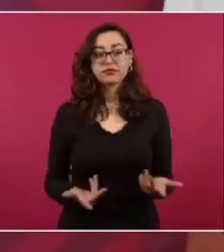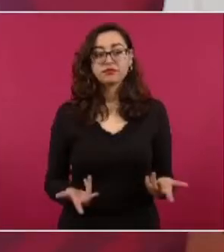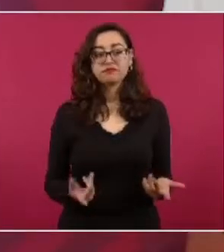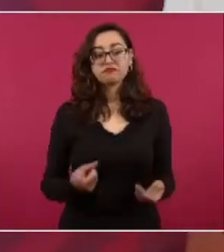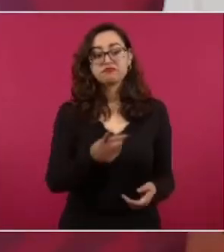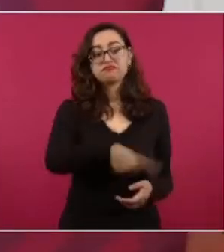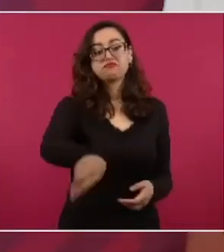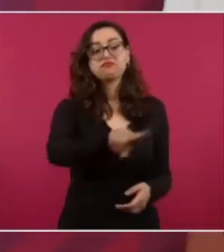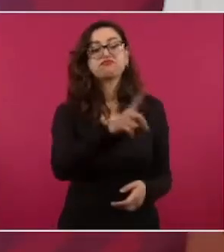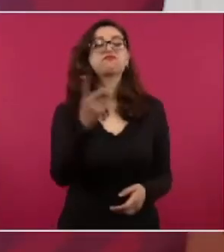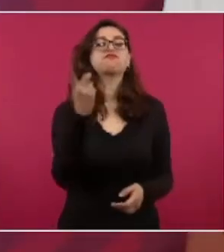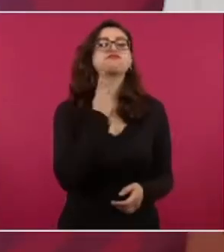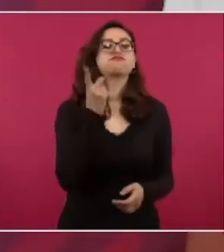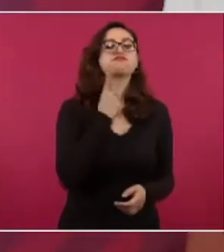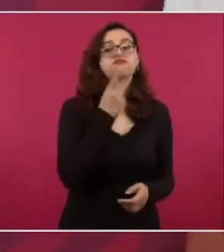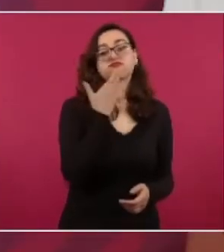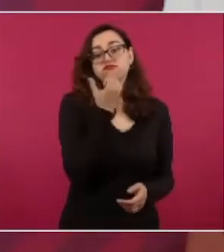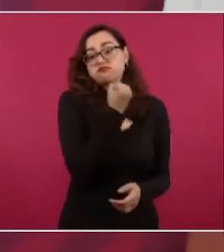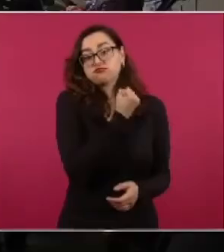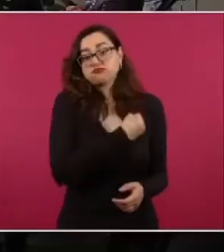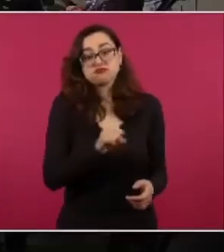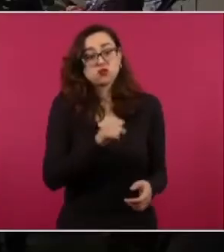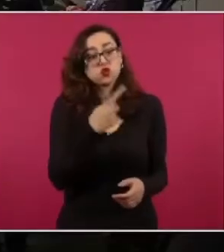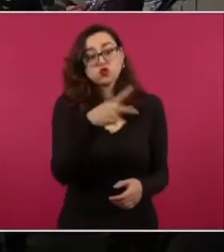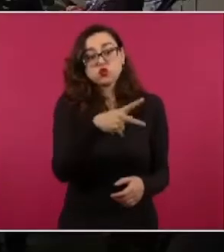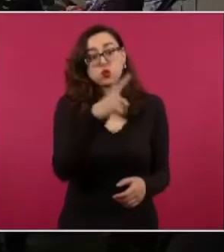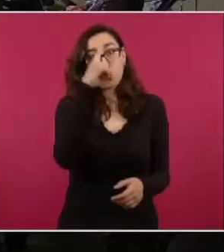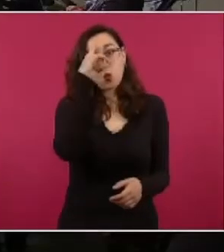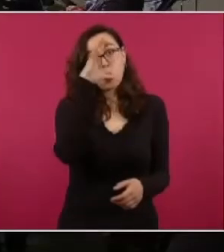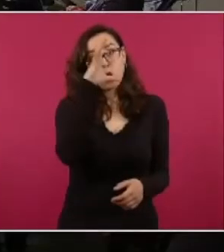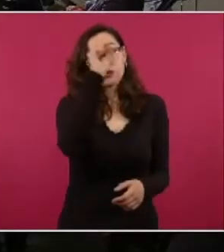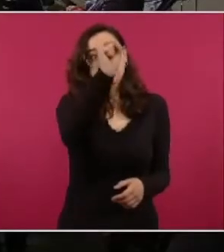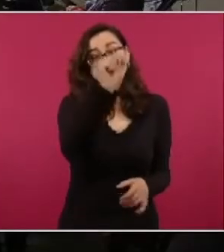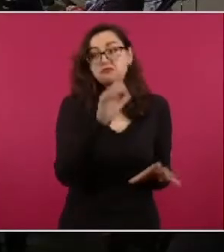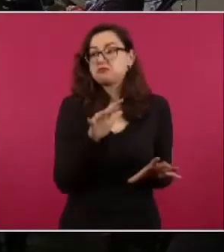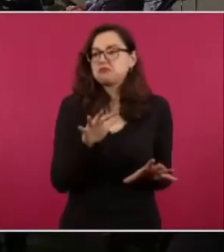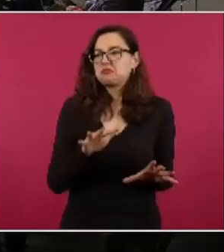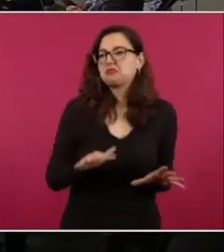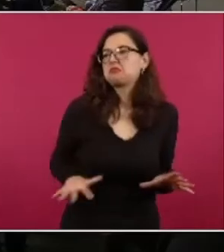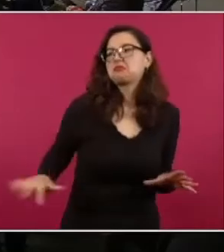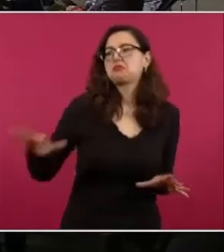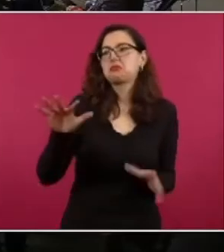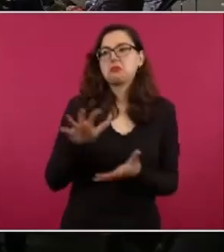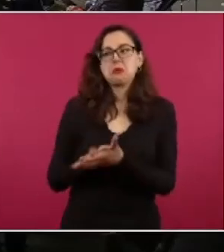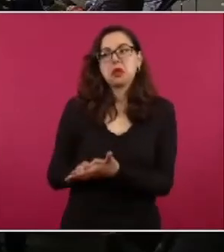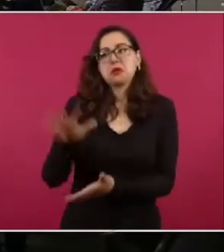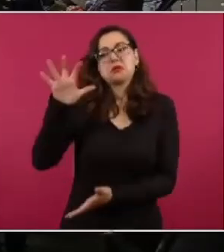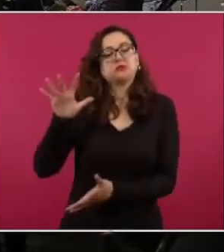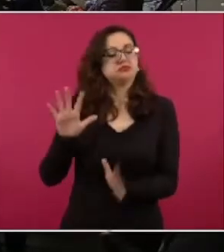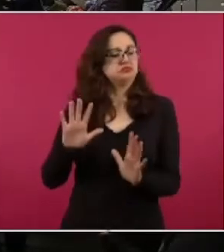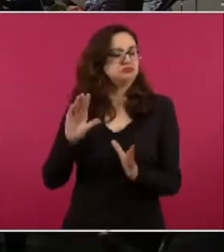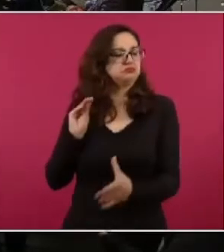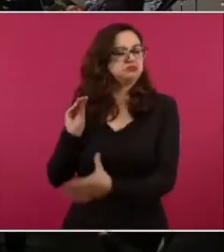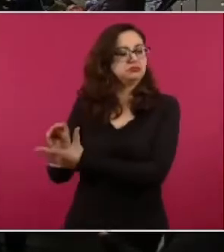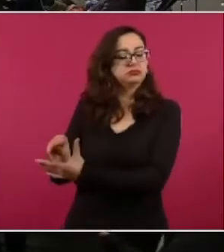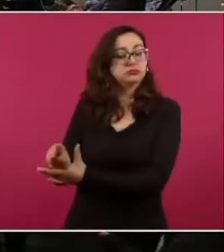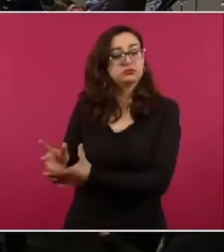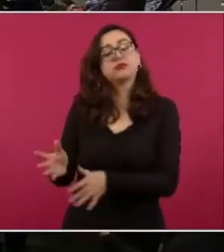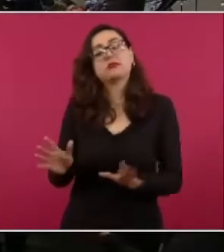tienen una visión distinta, ¿no? Pues nosotros tenemos la obligación de decir qué es lo que